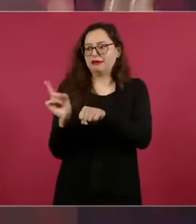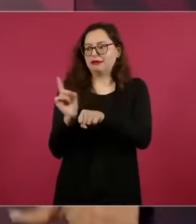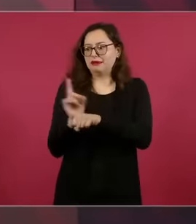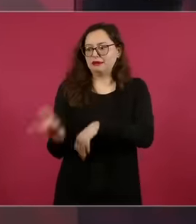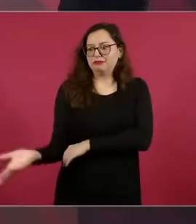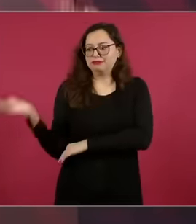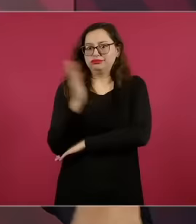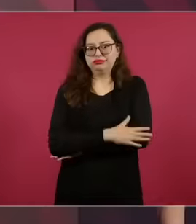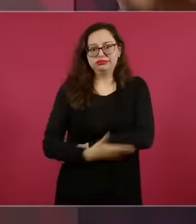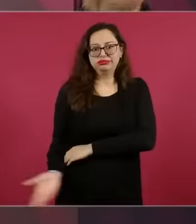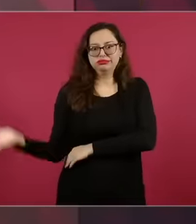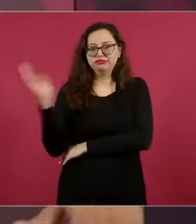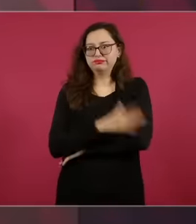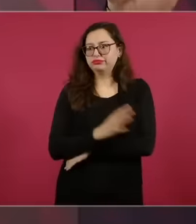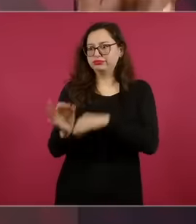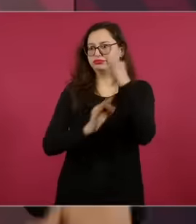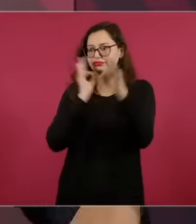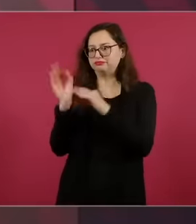Si